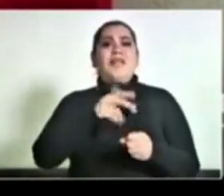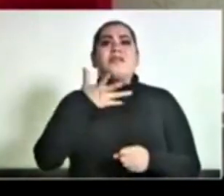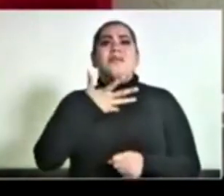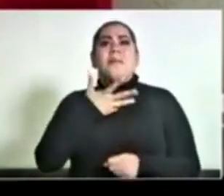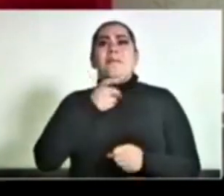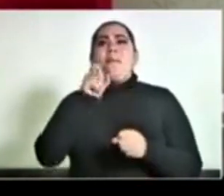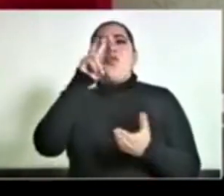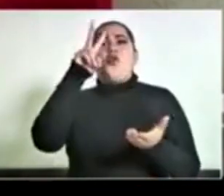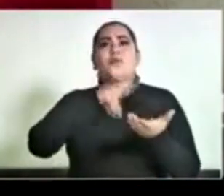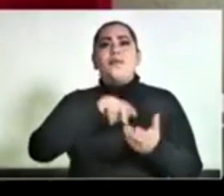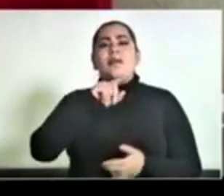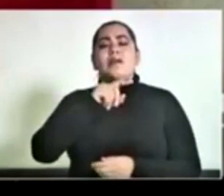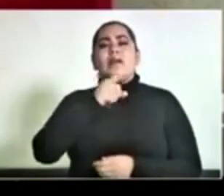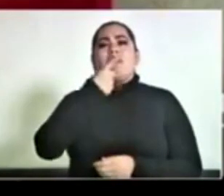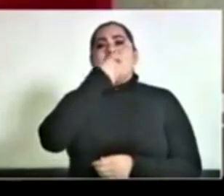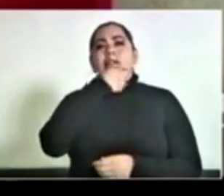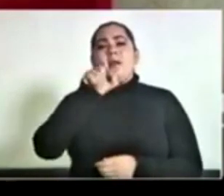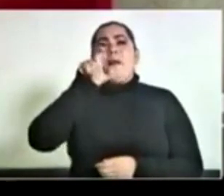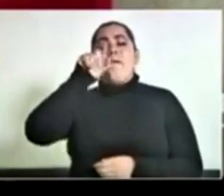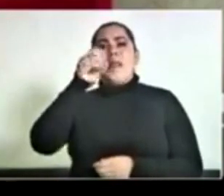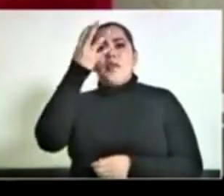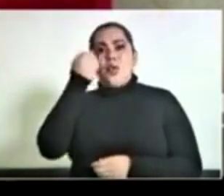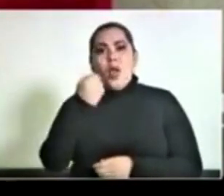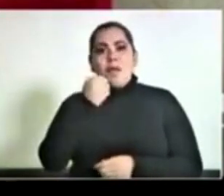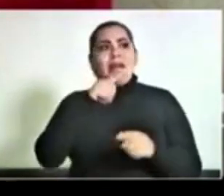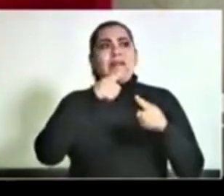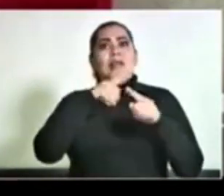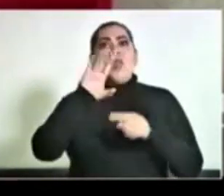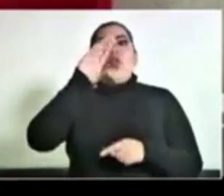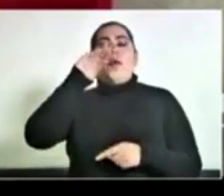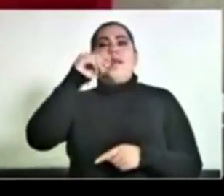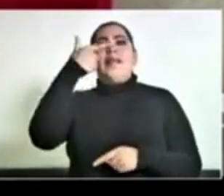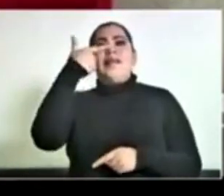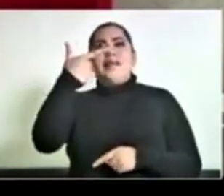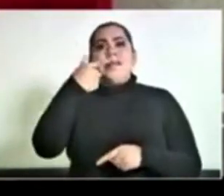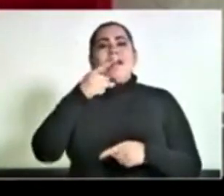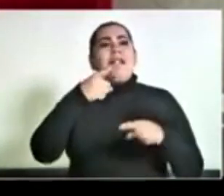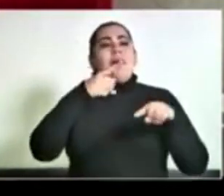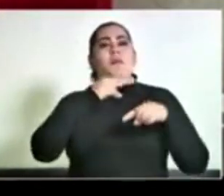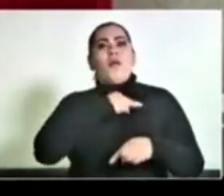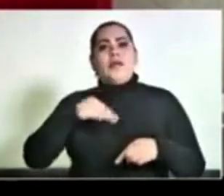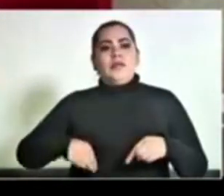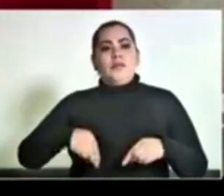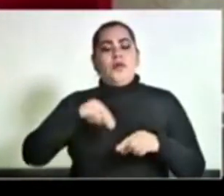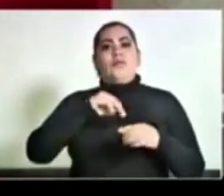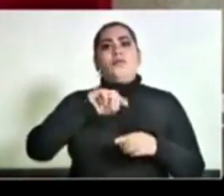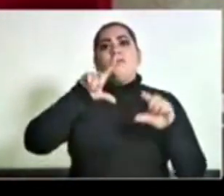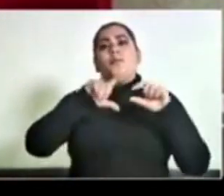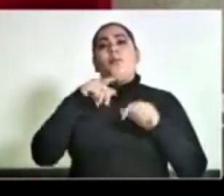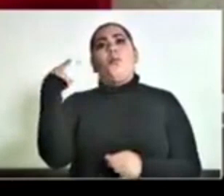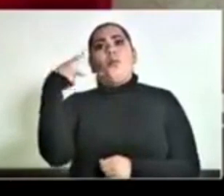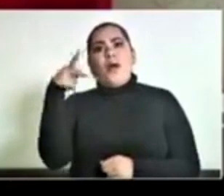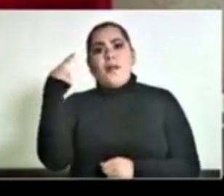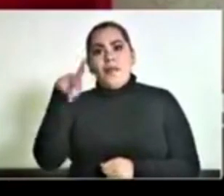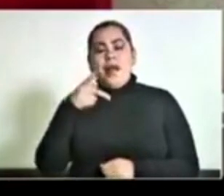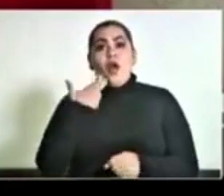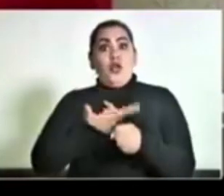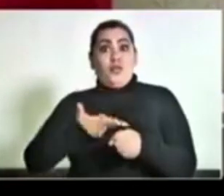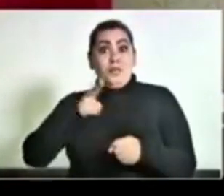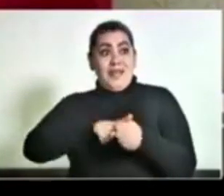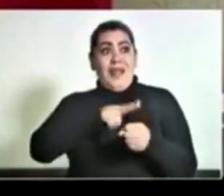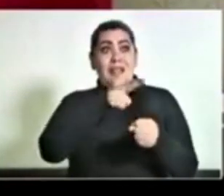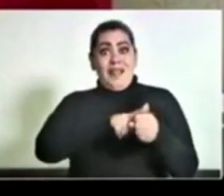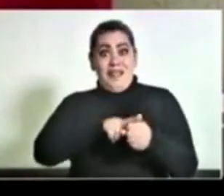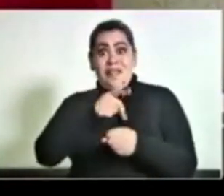tenemos 2.129 repartidos en 95 municipios. En lo que respecta a la